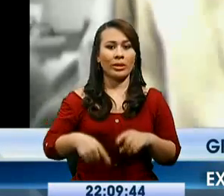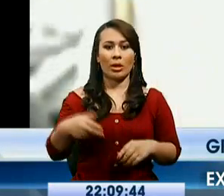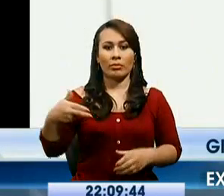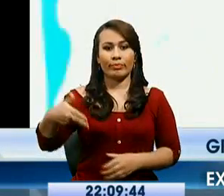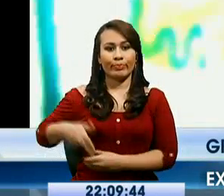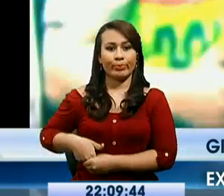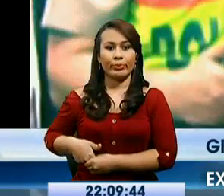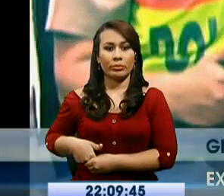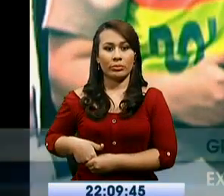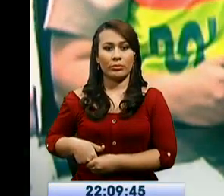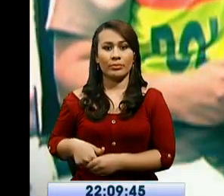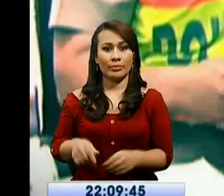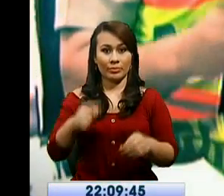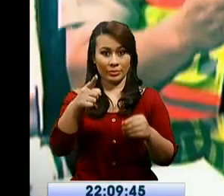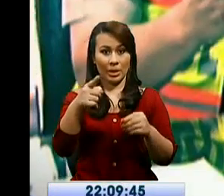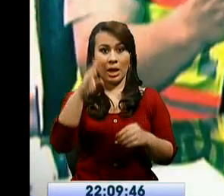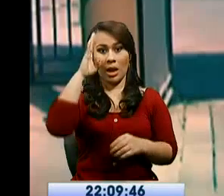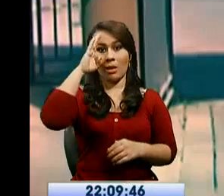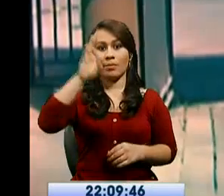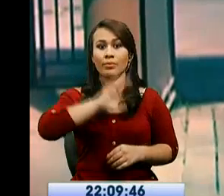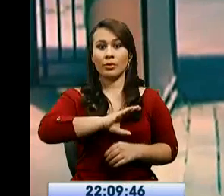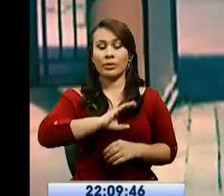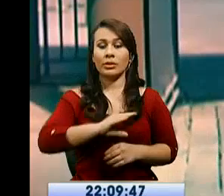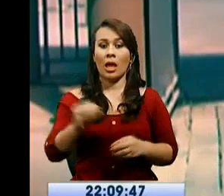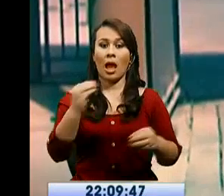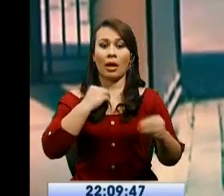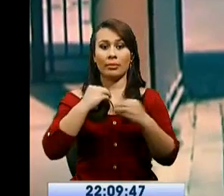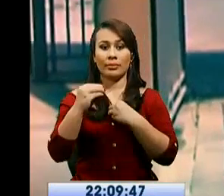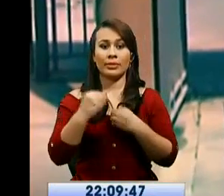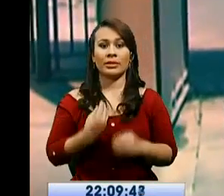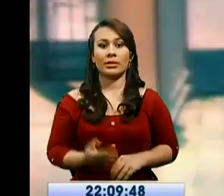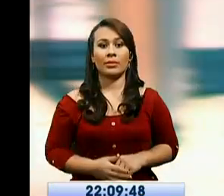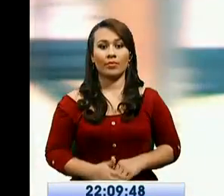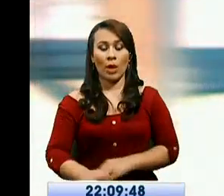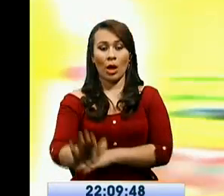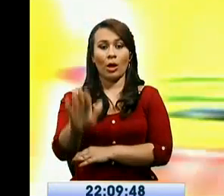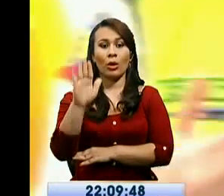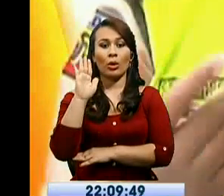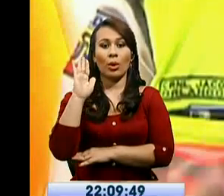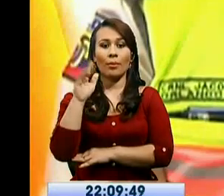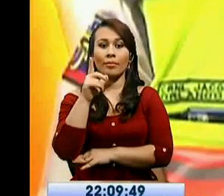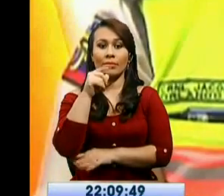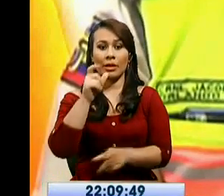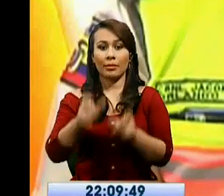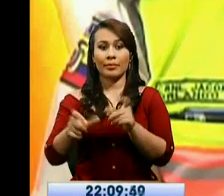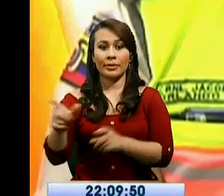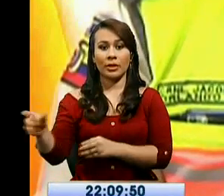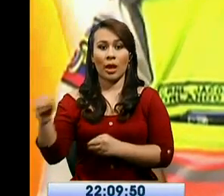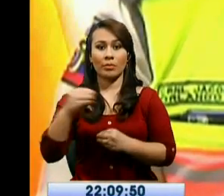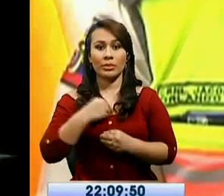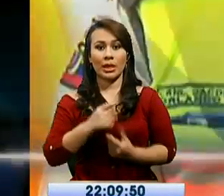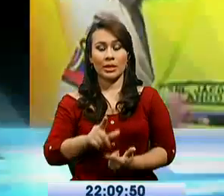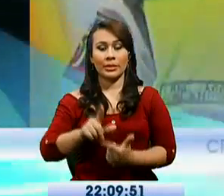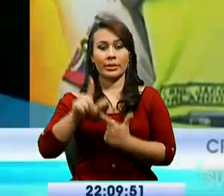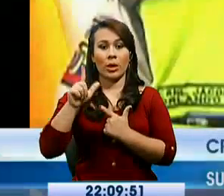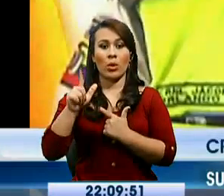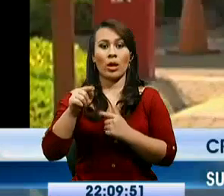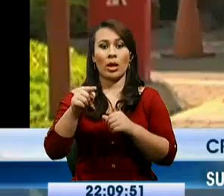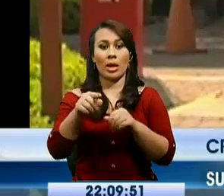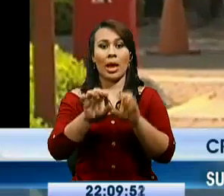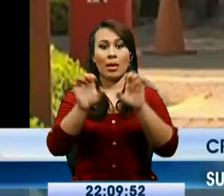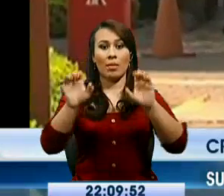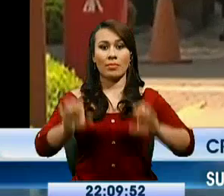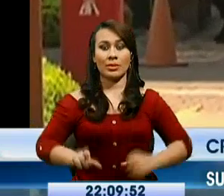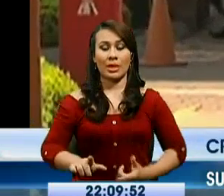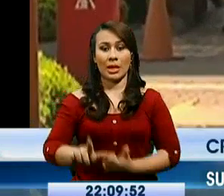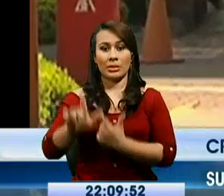pueden dar? Y en esto la policía hace hincapié. El compromiso de que quienes brinden la seguridad como compañía de seguridad privada en